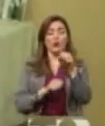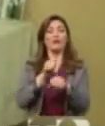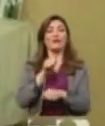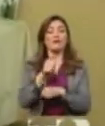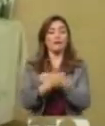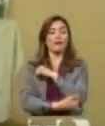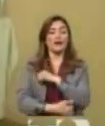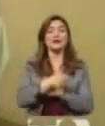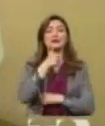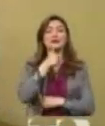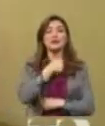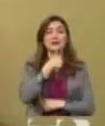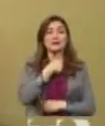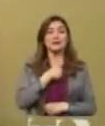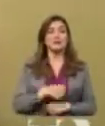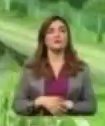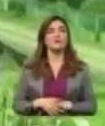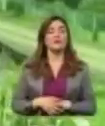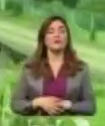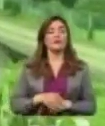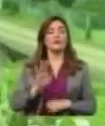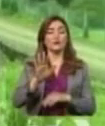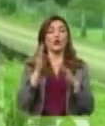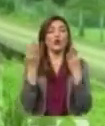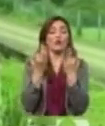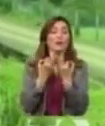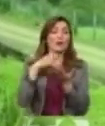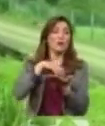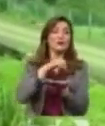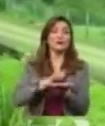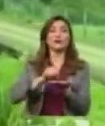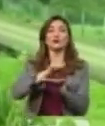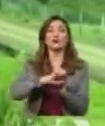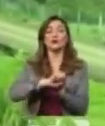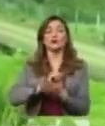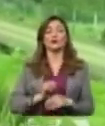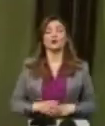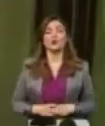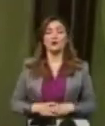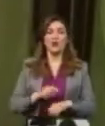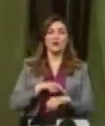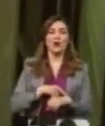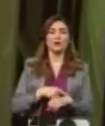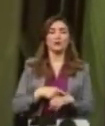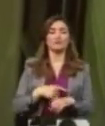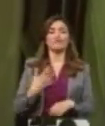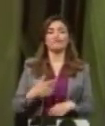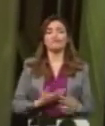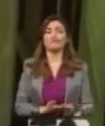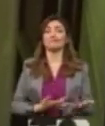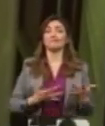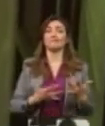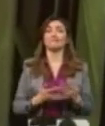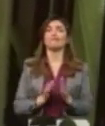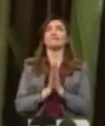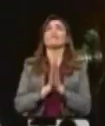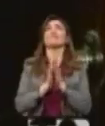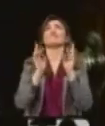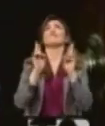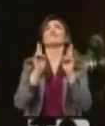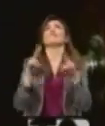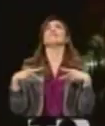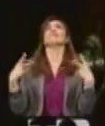familia de jackie que viven la comunidad de toque loma perteneciente a gualaceo provincia del azuay a pesar del tiempo tenía la esperanza de encontrarla con